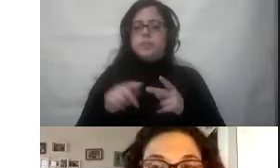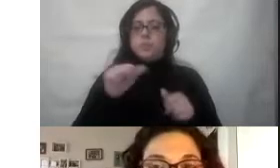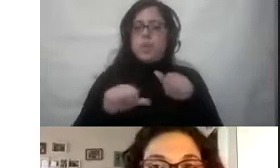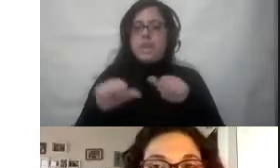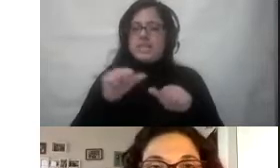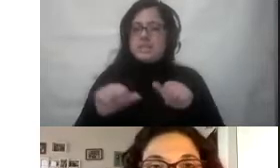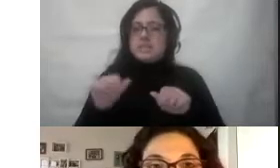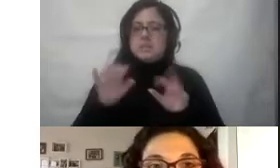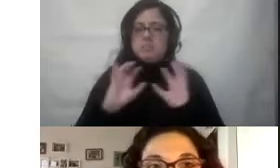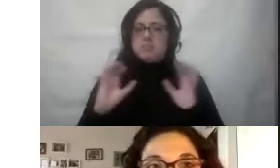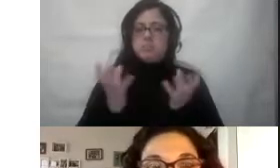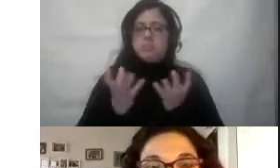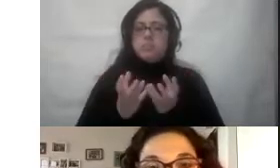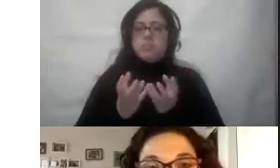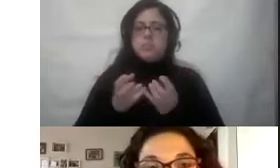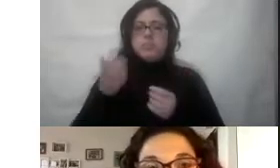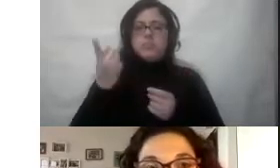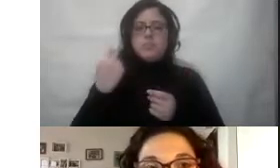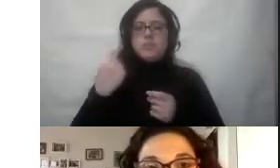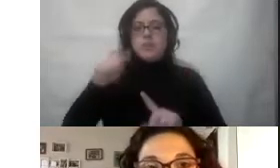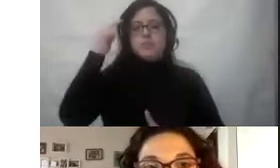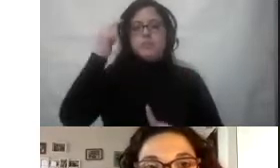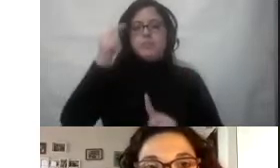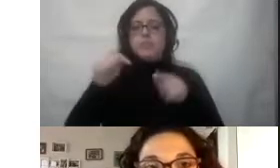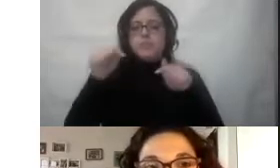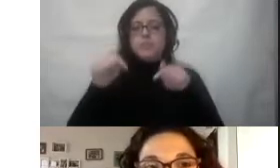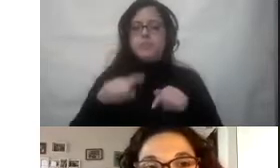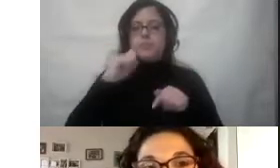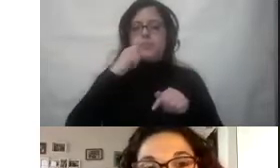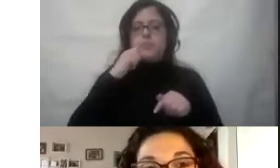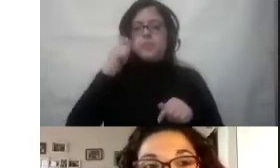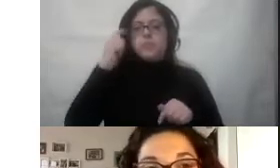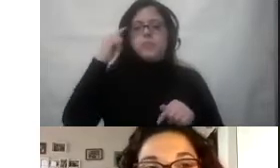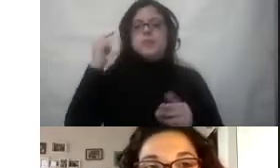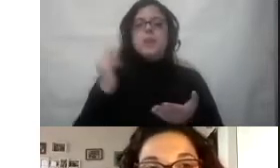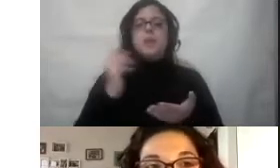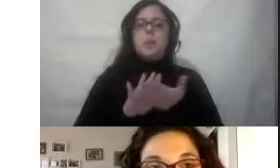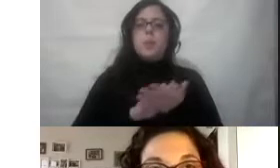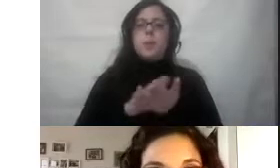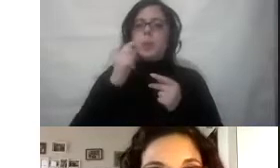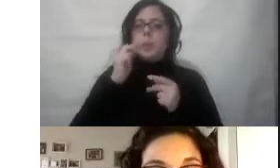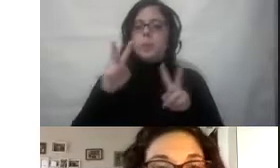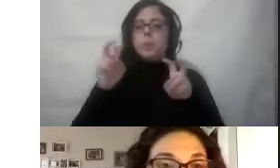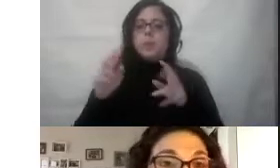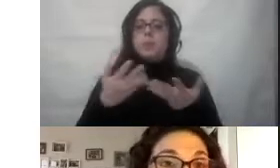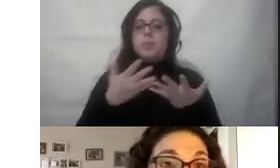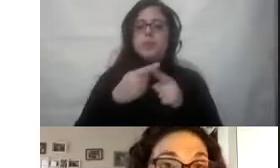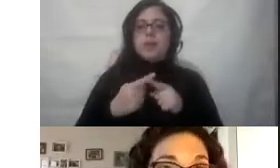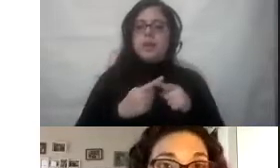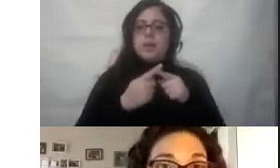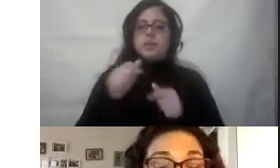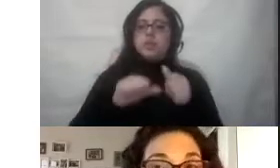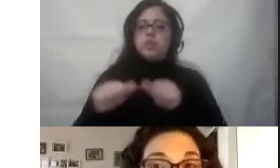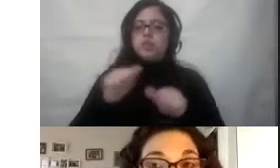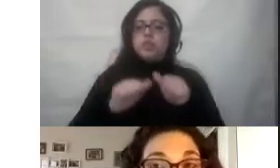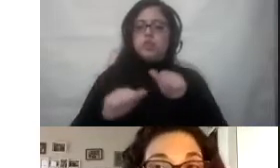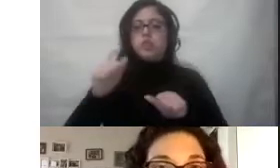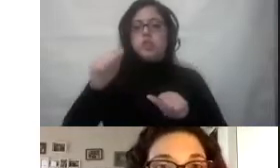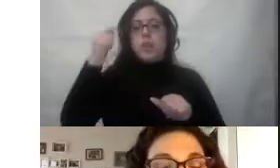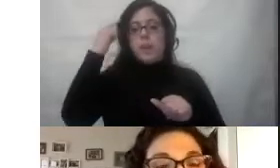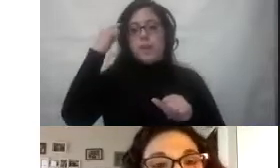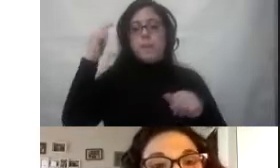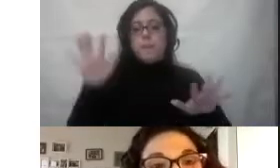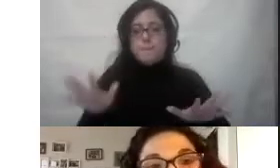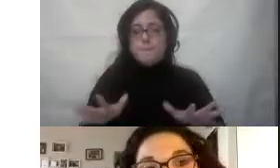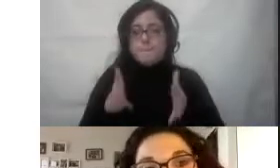general. Y nuestra perspectiva acá está en decir, bueno, mira, desde el punto de vista de las ciencias sociales, el tipo de pensamiento que nosotros queremos promover